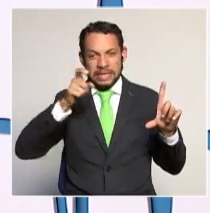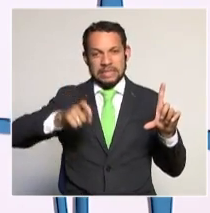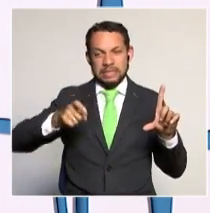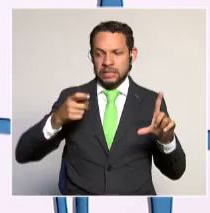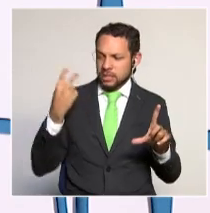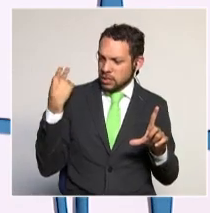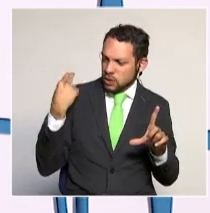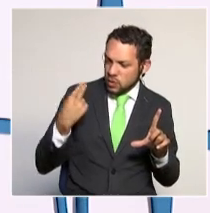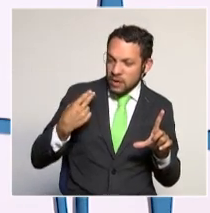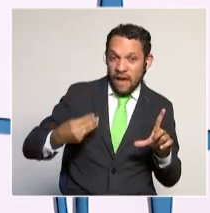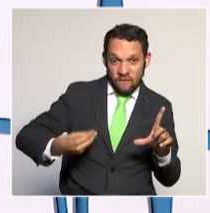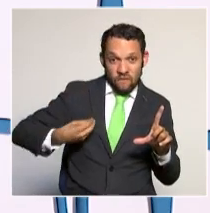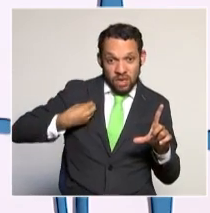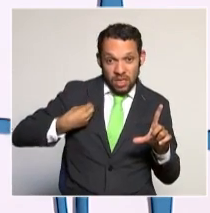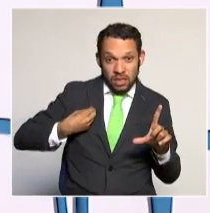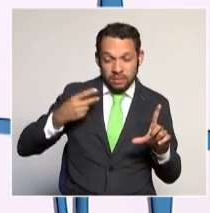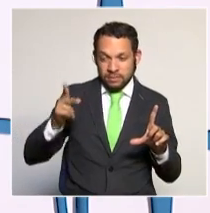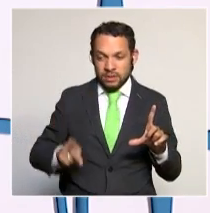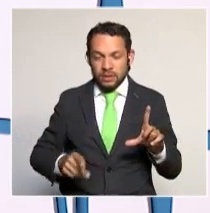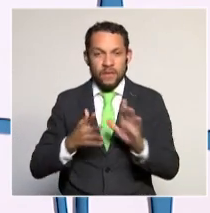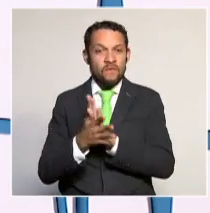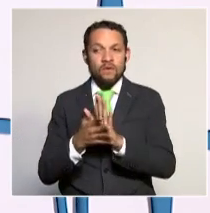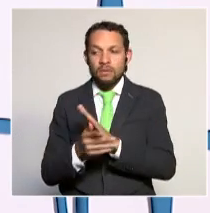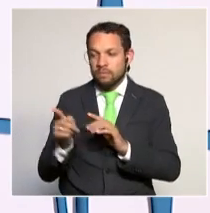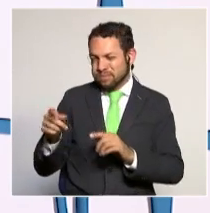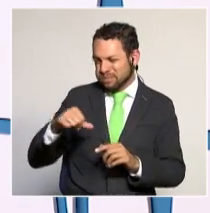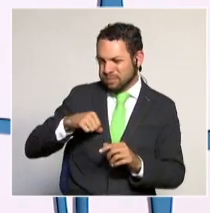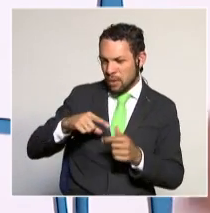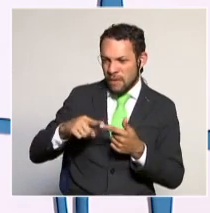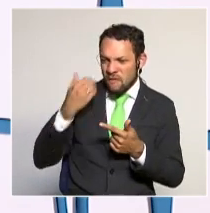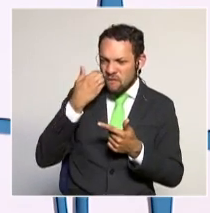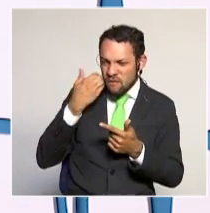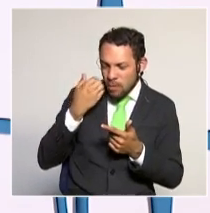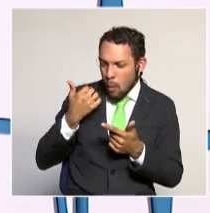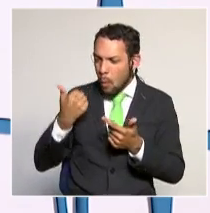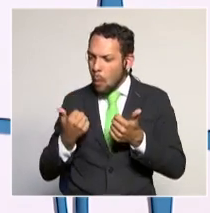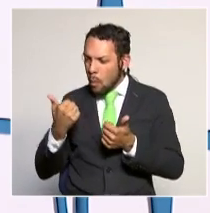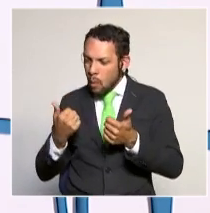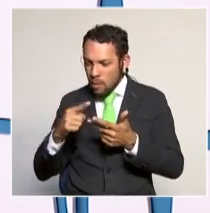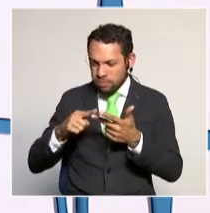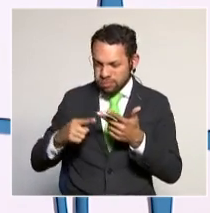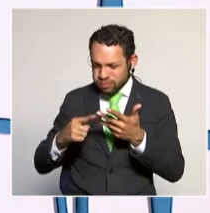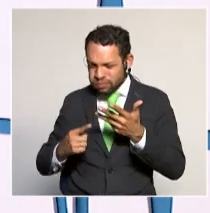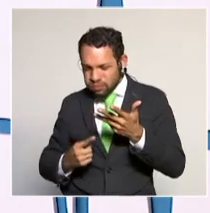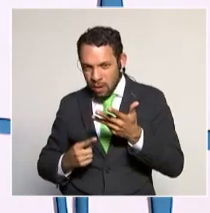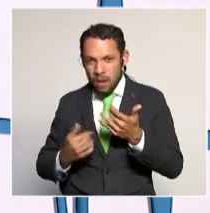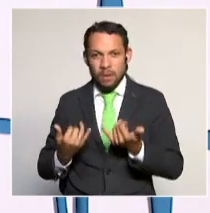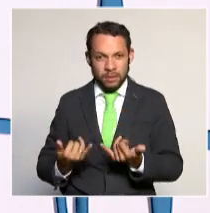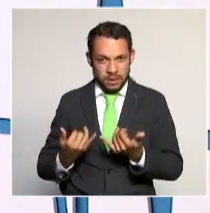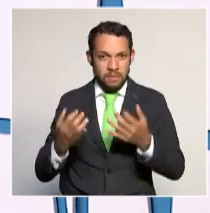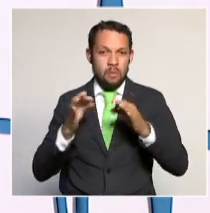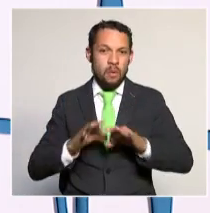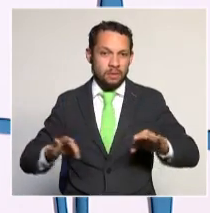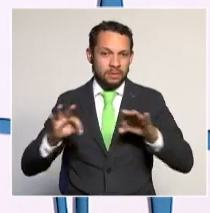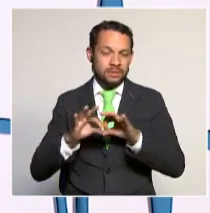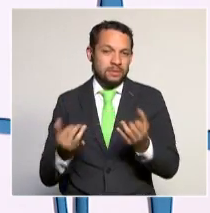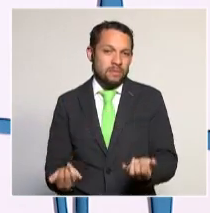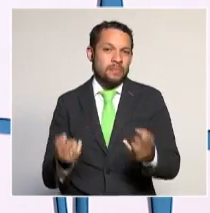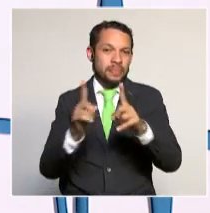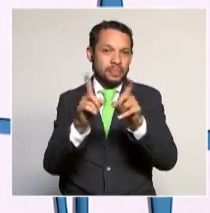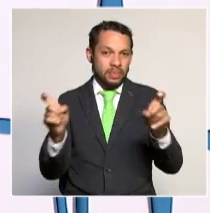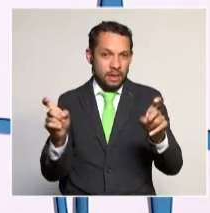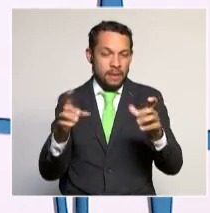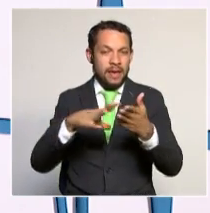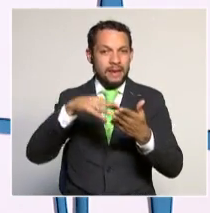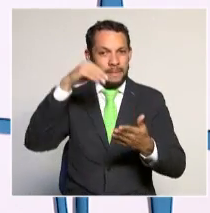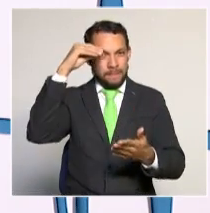historia clínica, es imposible decirle a un paciente qué tiene. Por eso es tan importante hoy el tema, para que